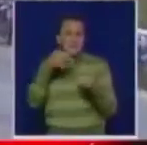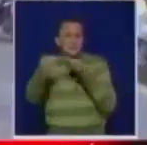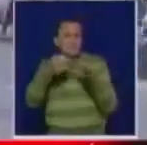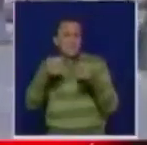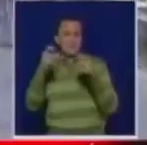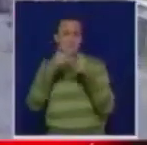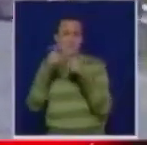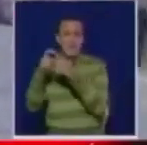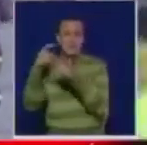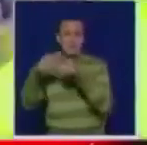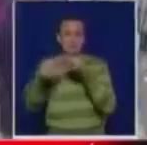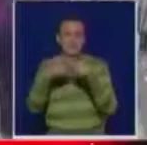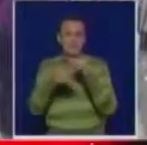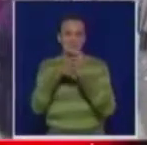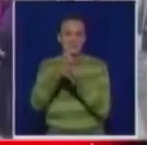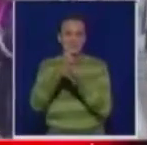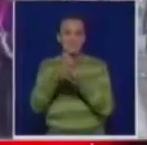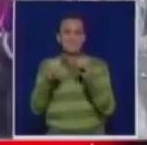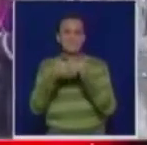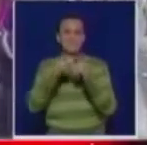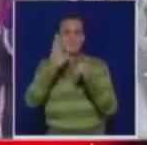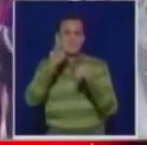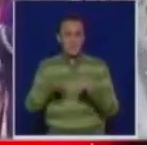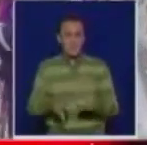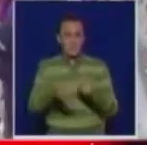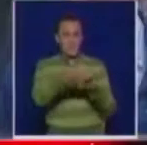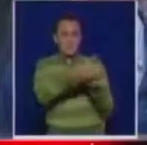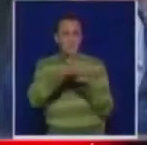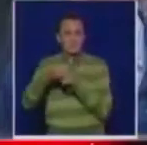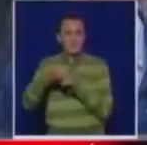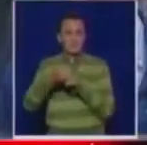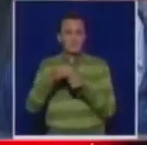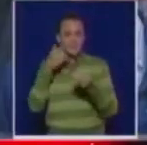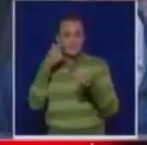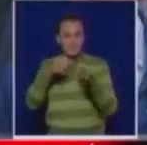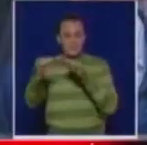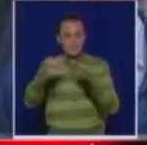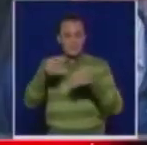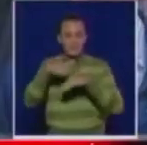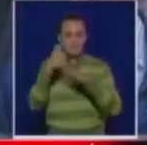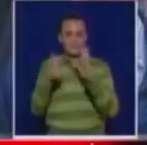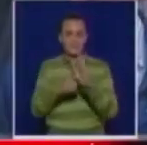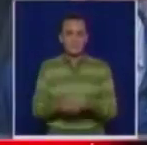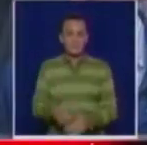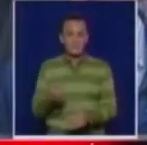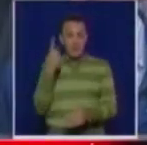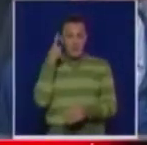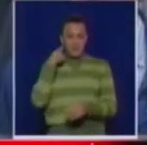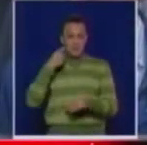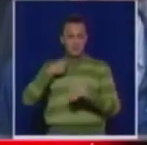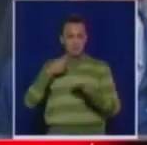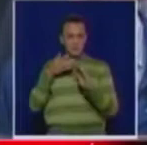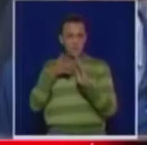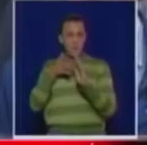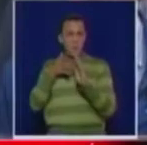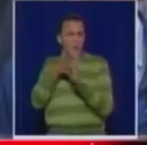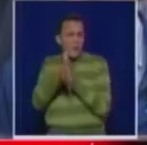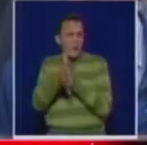y que será el defensor del pueblo quien esté al frente de la situación. De ninguna manera quería yo subestimar la